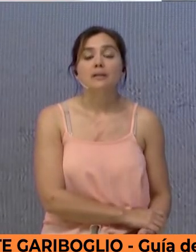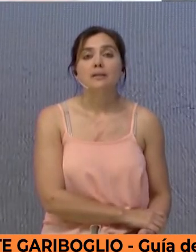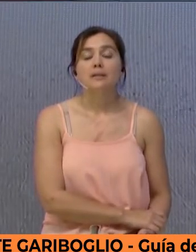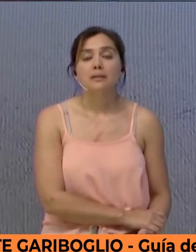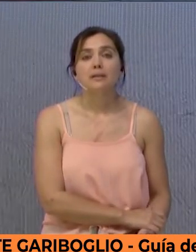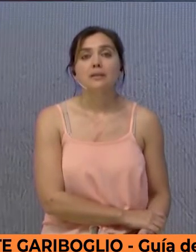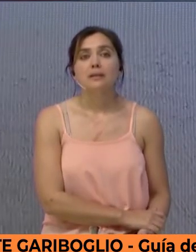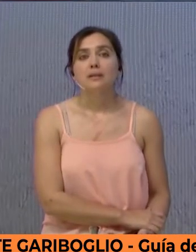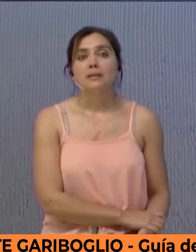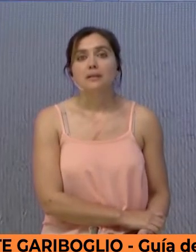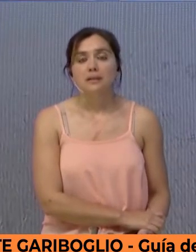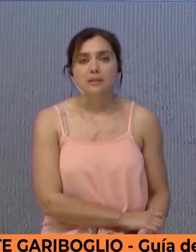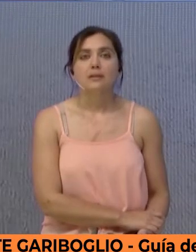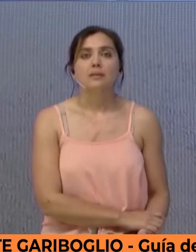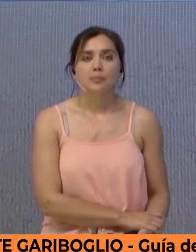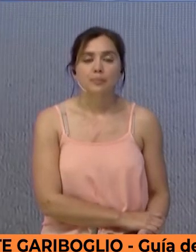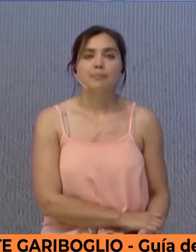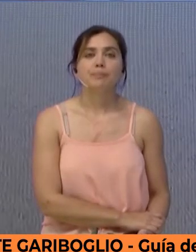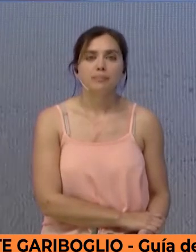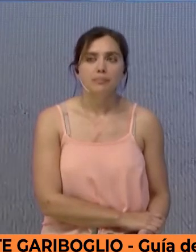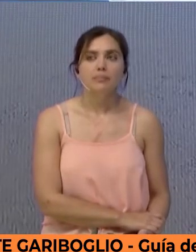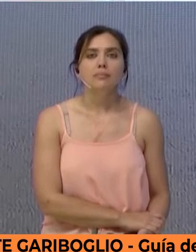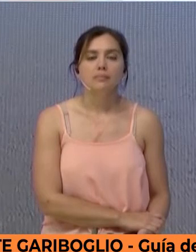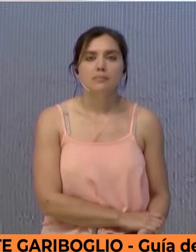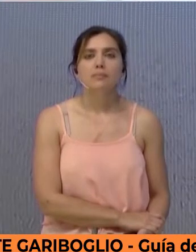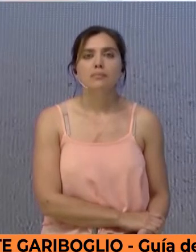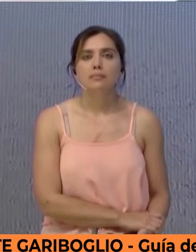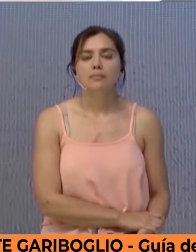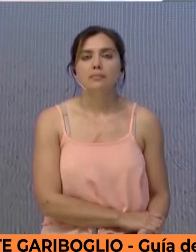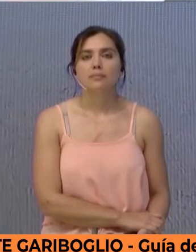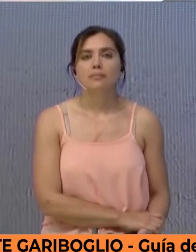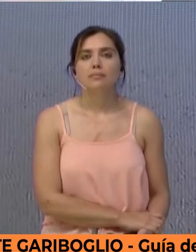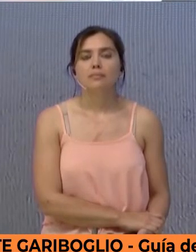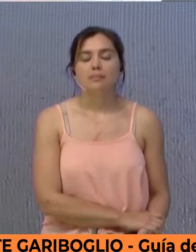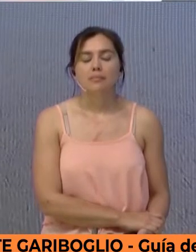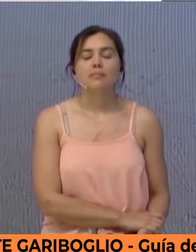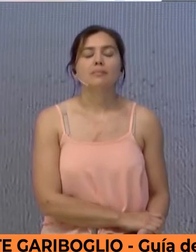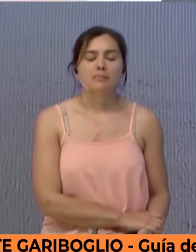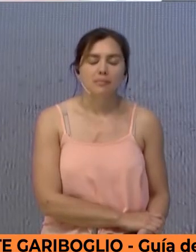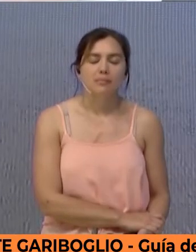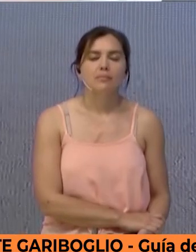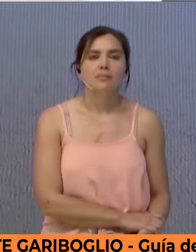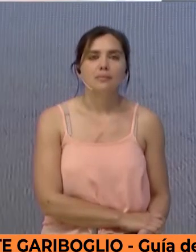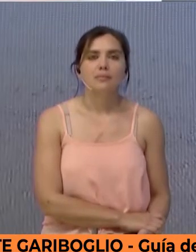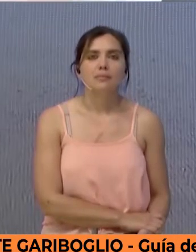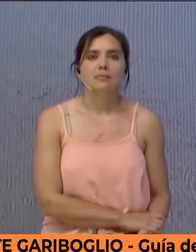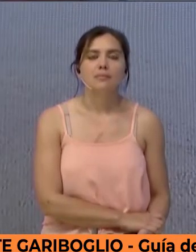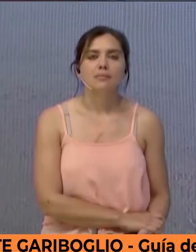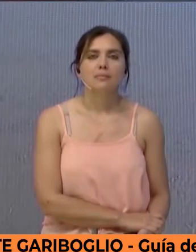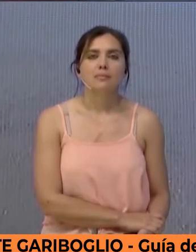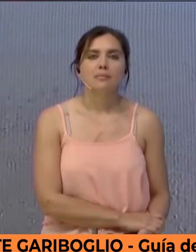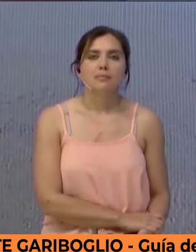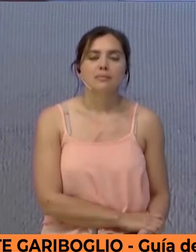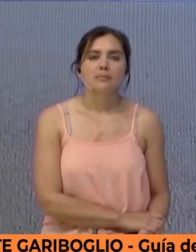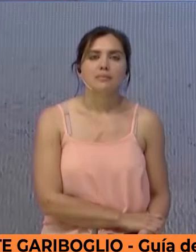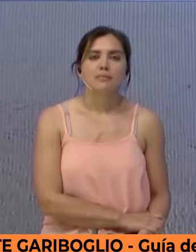exacto. están? Estamos ahí, estamos bien, estamos casi al límite de lo que son las visitas. Prácticamente todo el